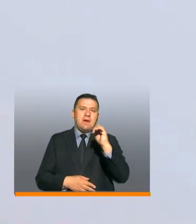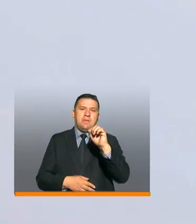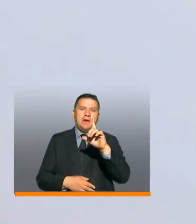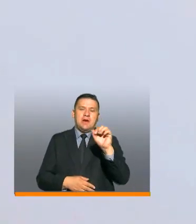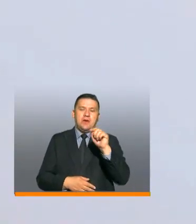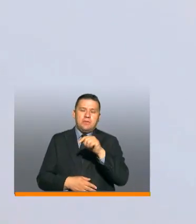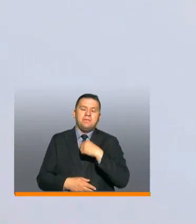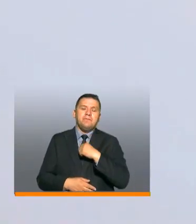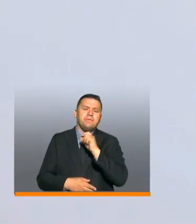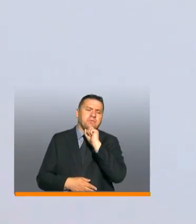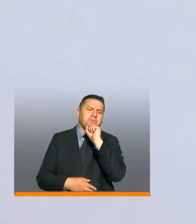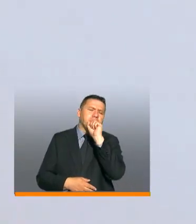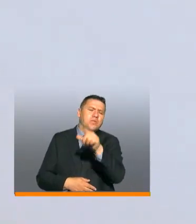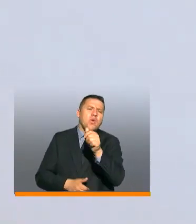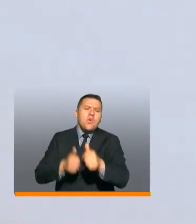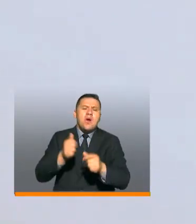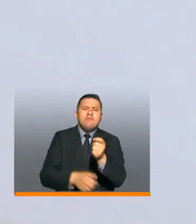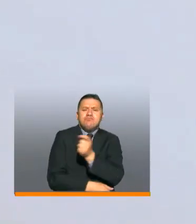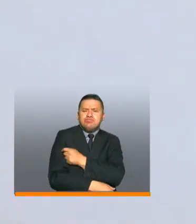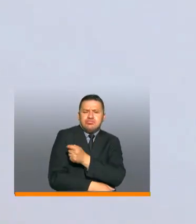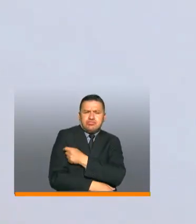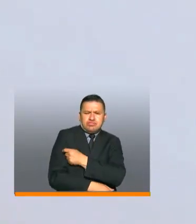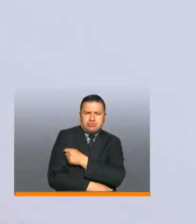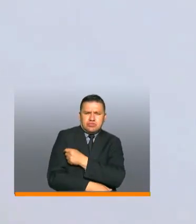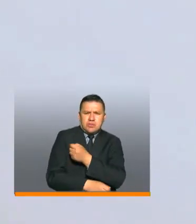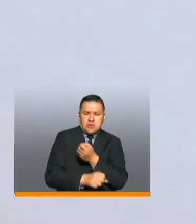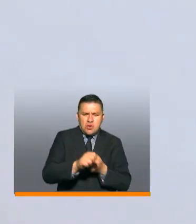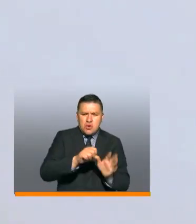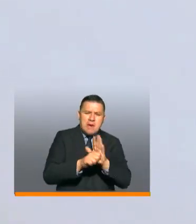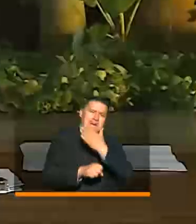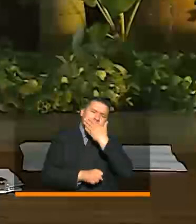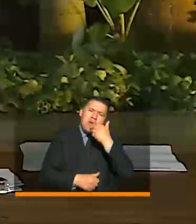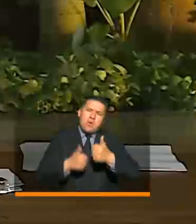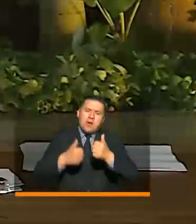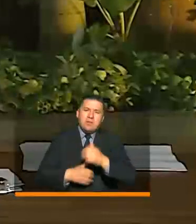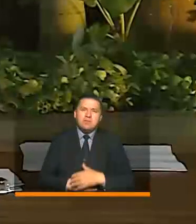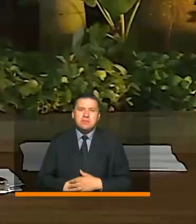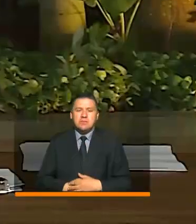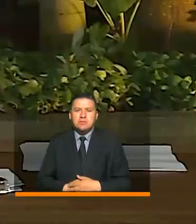Villanueva. Mi pregunta es, ¿cuál de las vacunas contra el COVID-19 es la mejor?